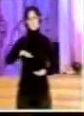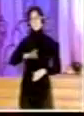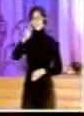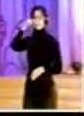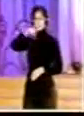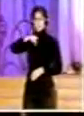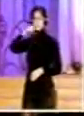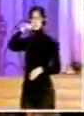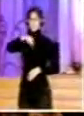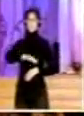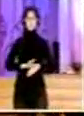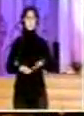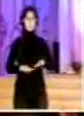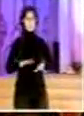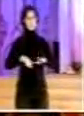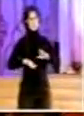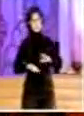Hoy.